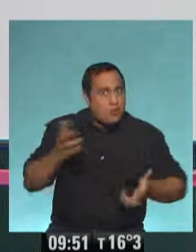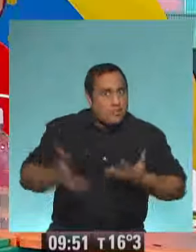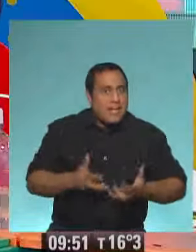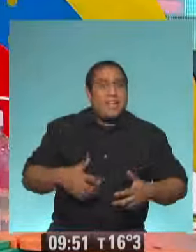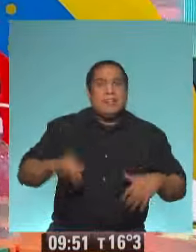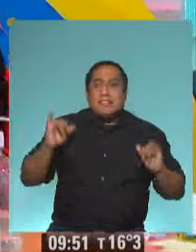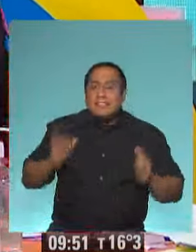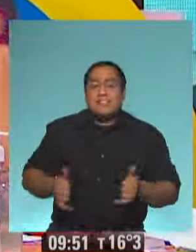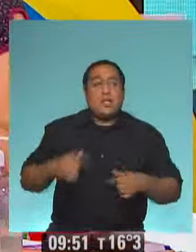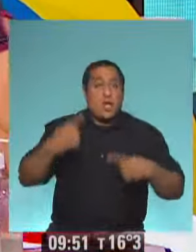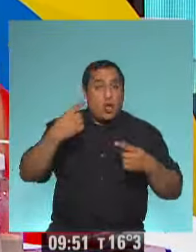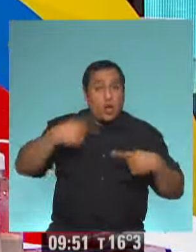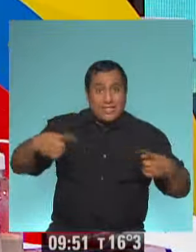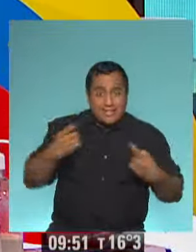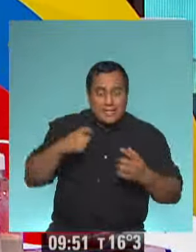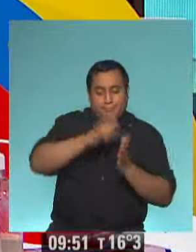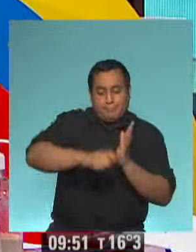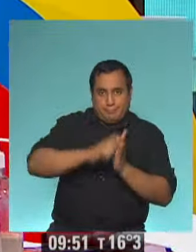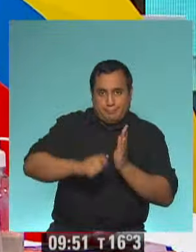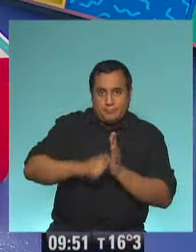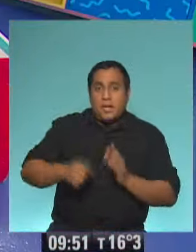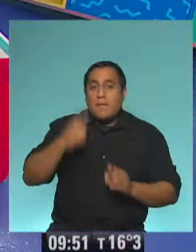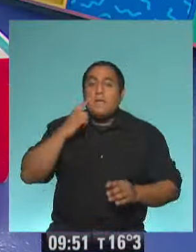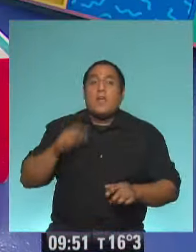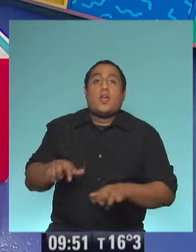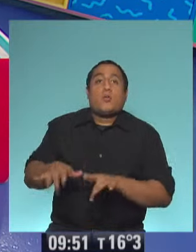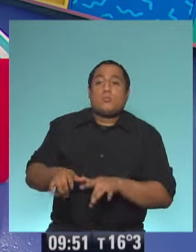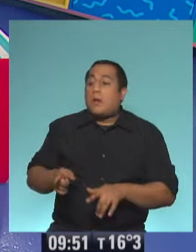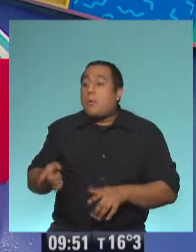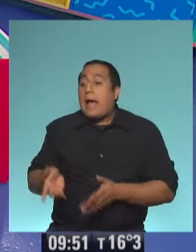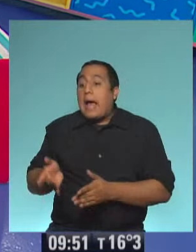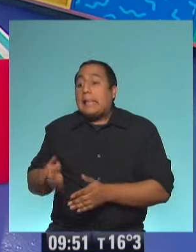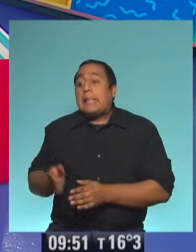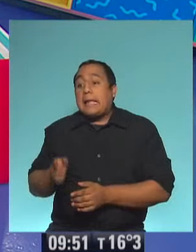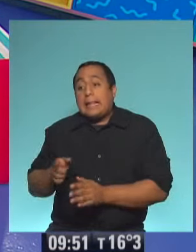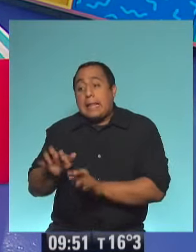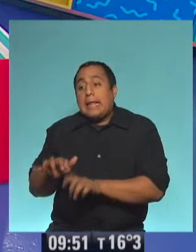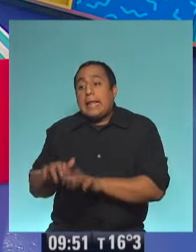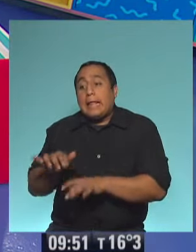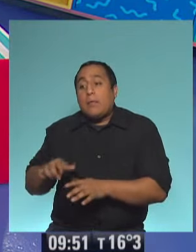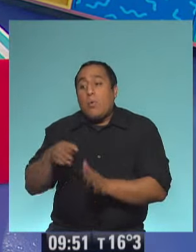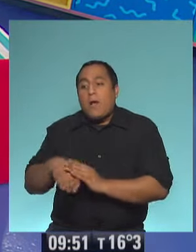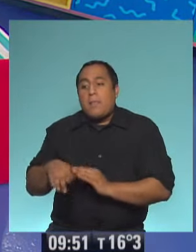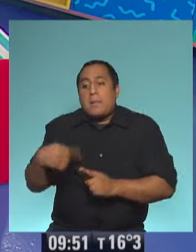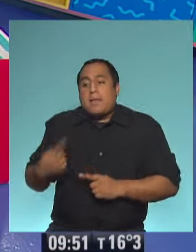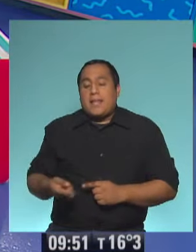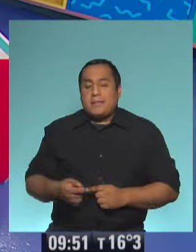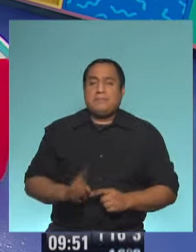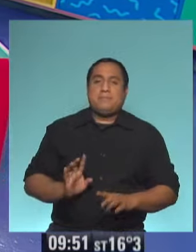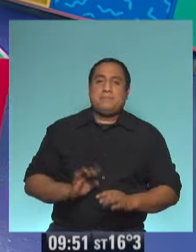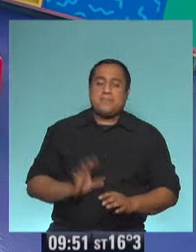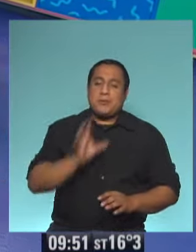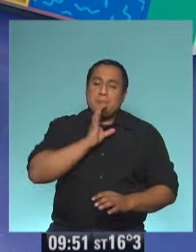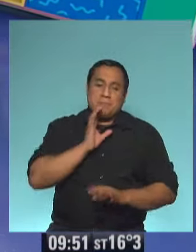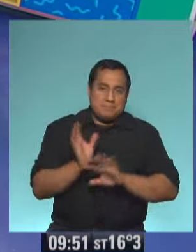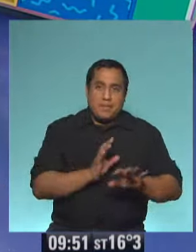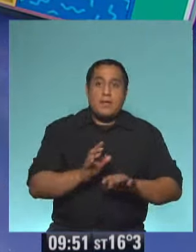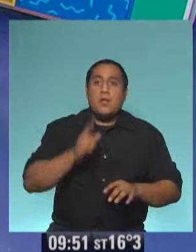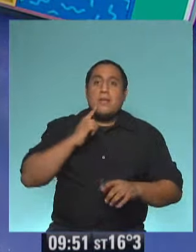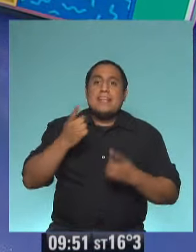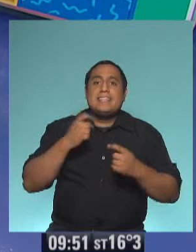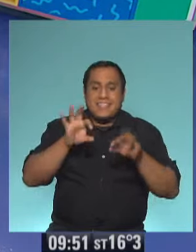lo que necesitamos entonces. Sí. Miren, Dora, anda anotando todo, ¿eh? Claro, que vaya preparándose para mañana. Información. Miren, vamos a necesitar vainillas